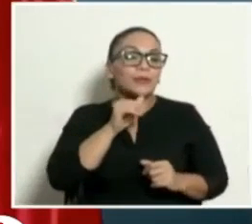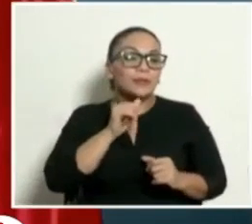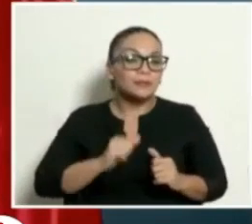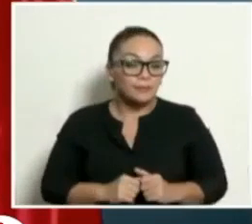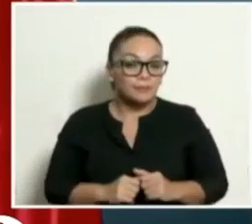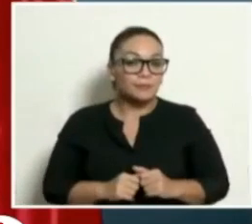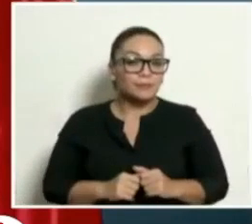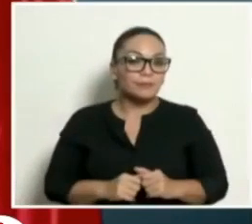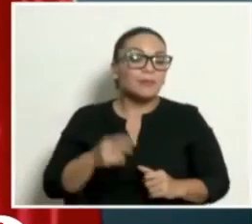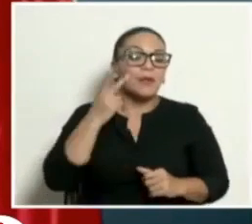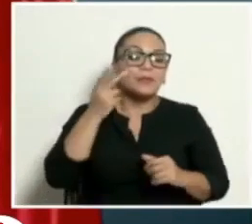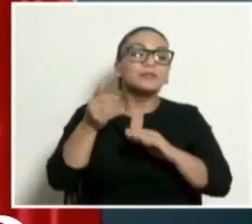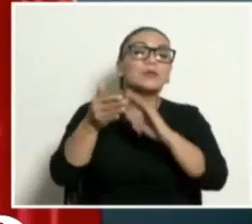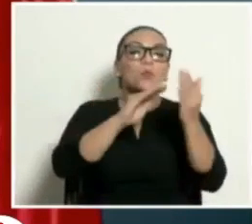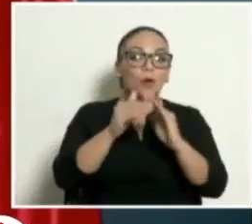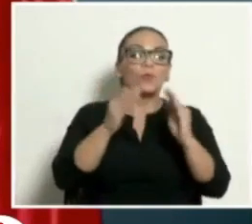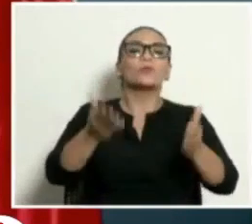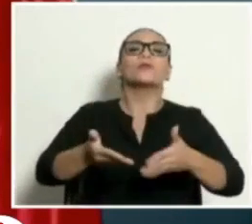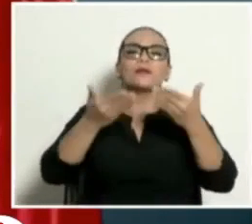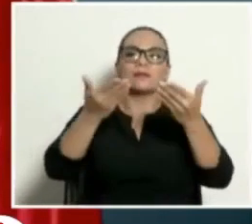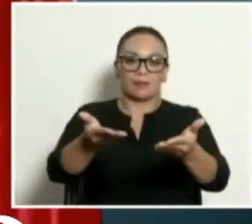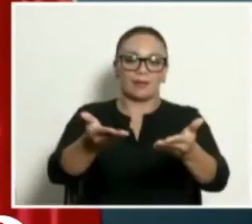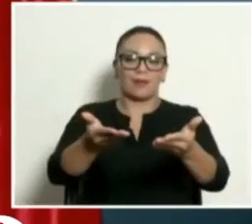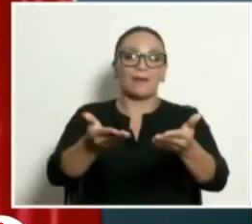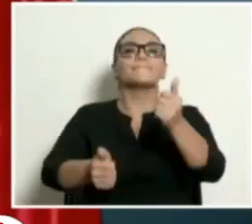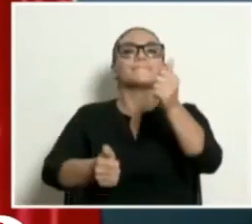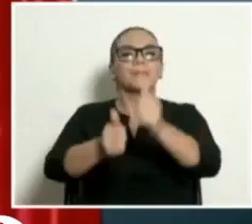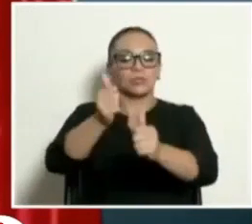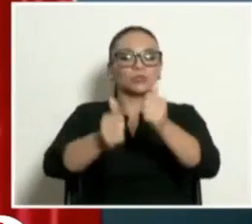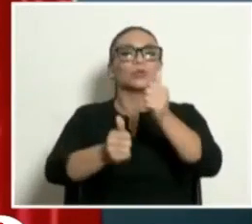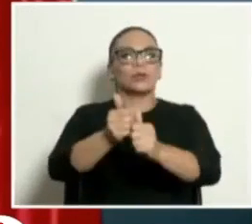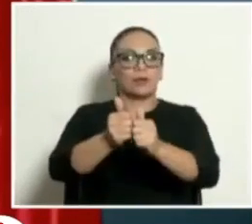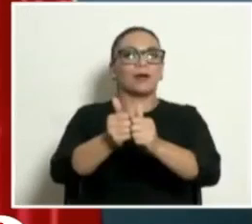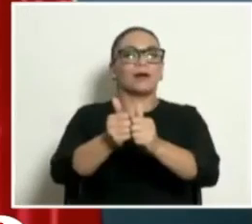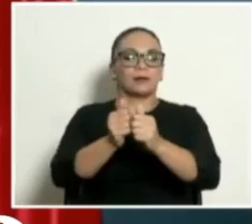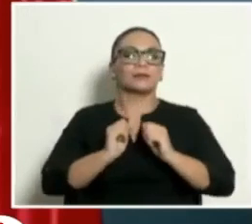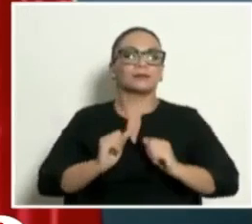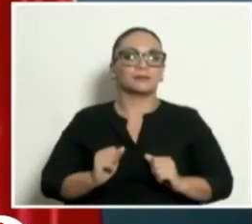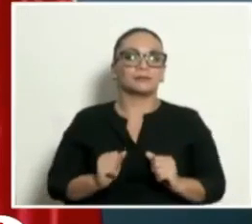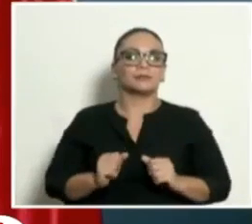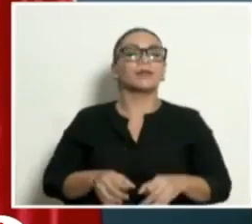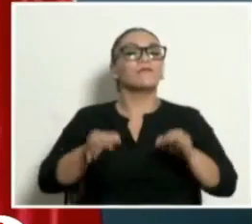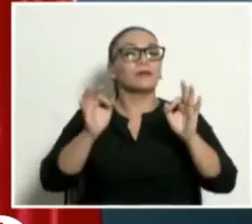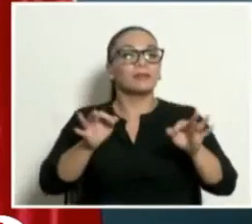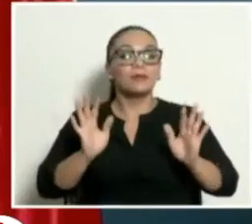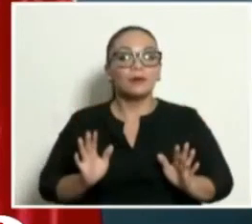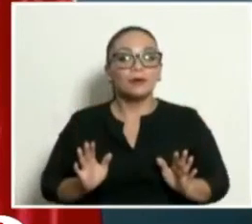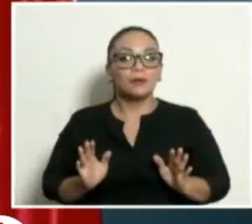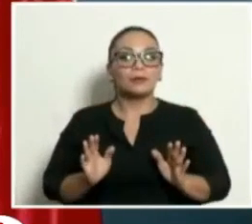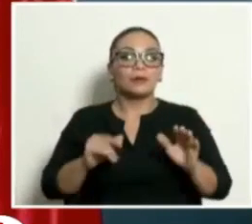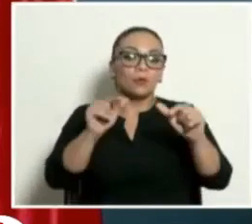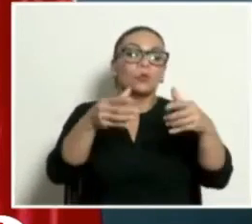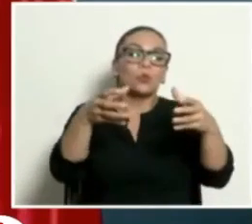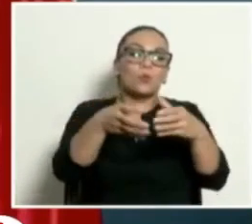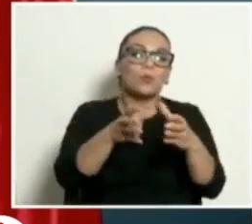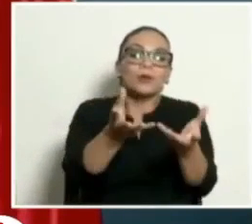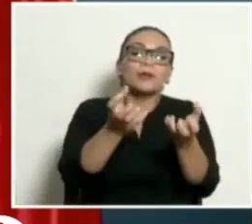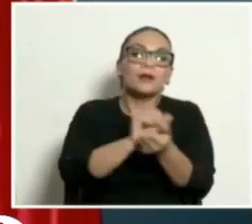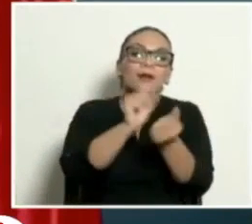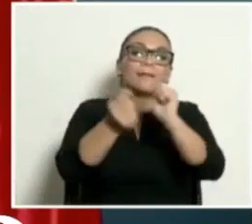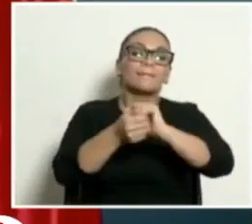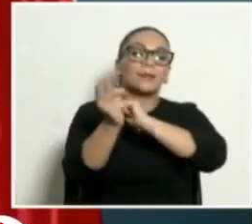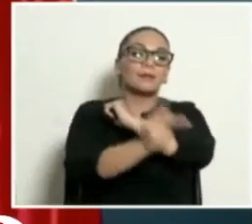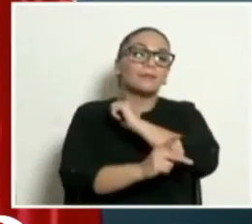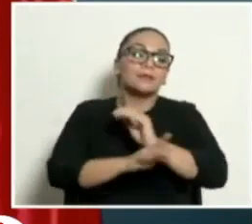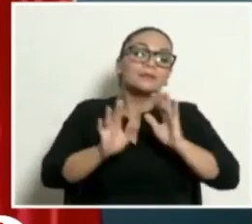vez por todas decide darle una mayoría sustancial y efectiva a un grupo que quiera cambiar el